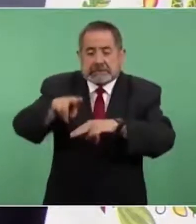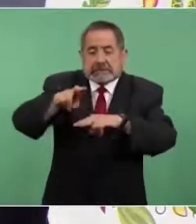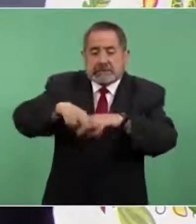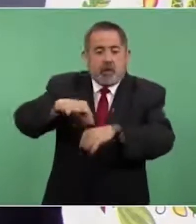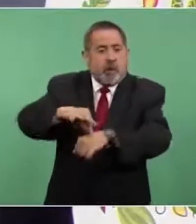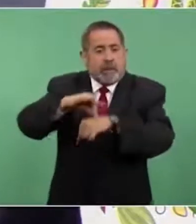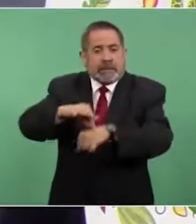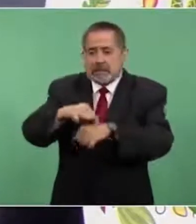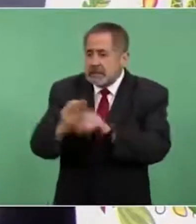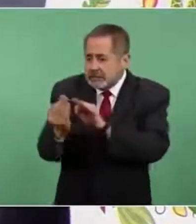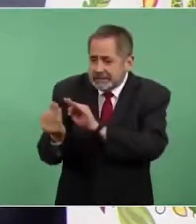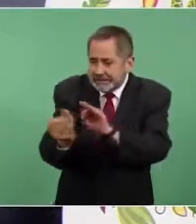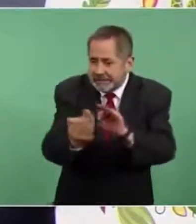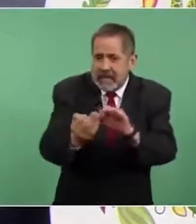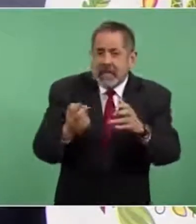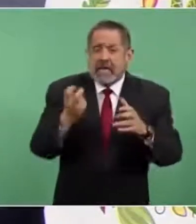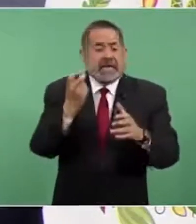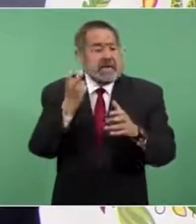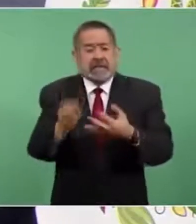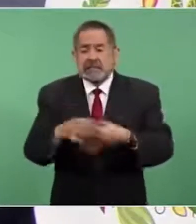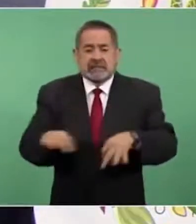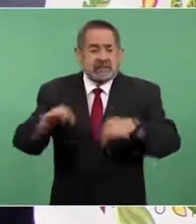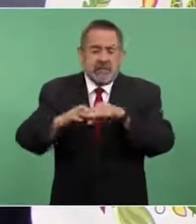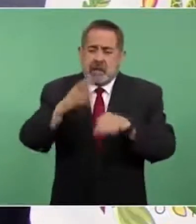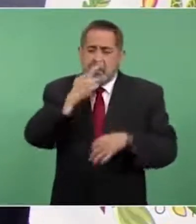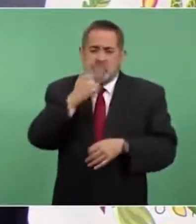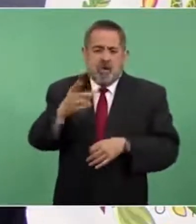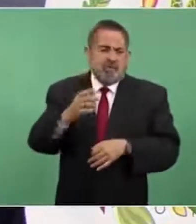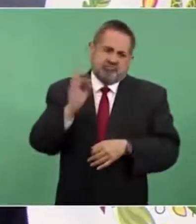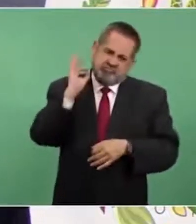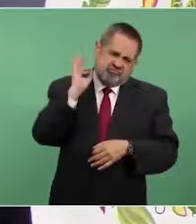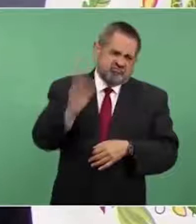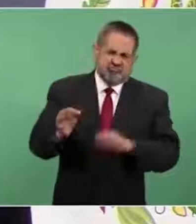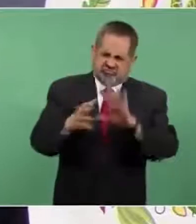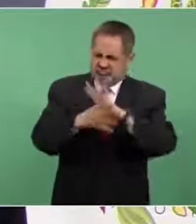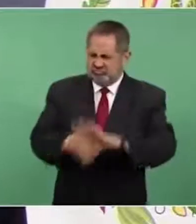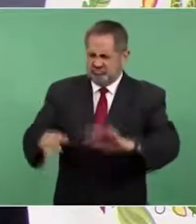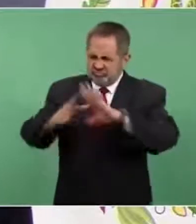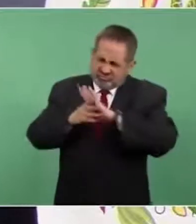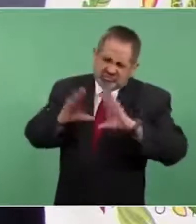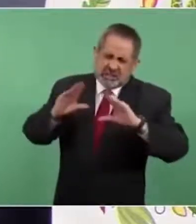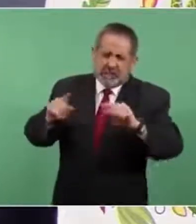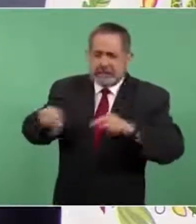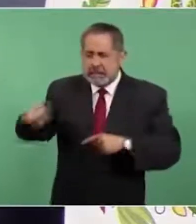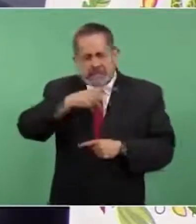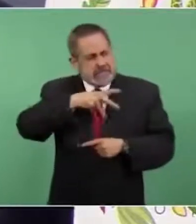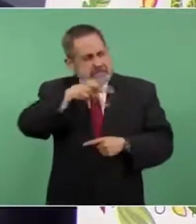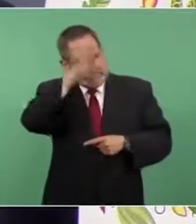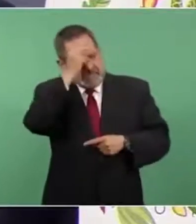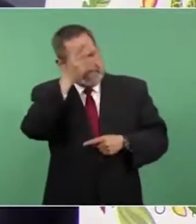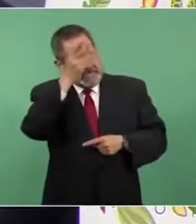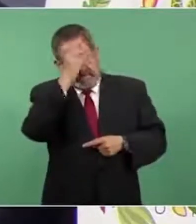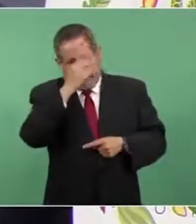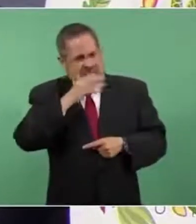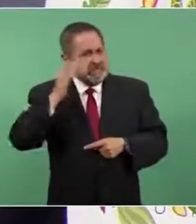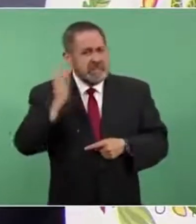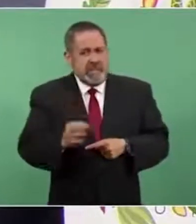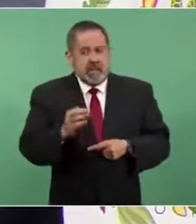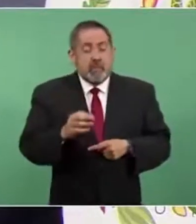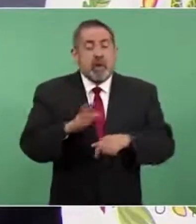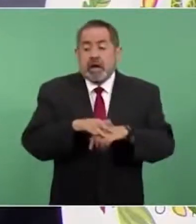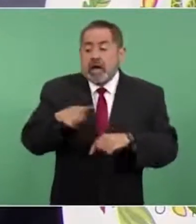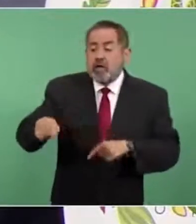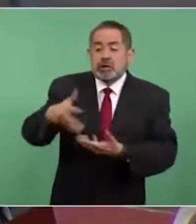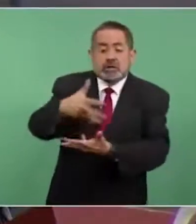es una forma de aprendizaje más efectiva, sino porque permite la